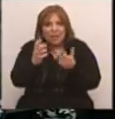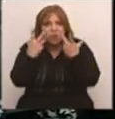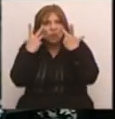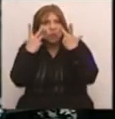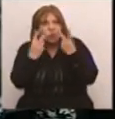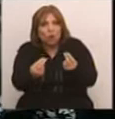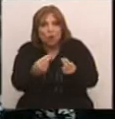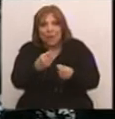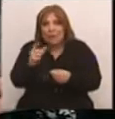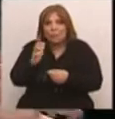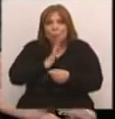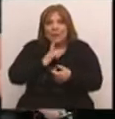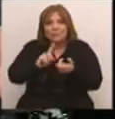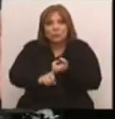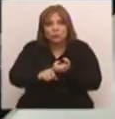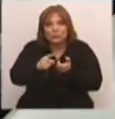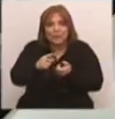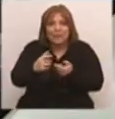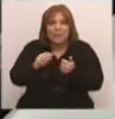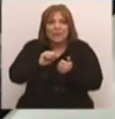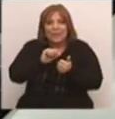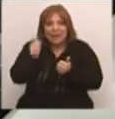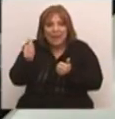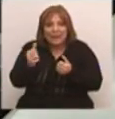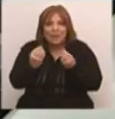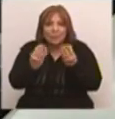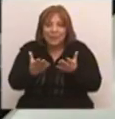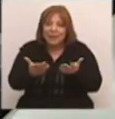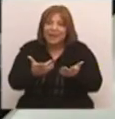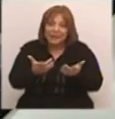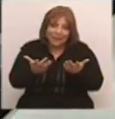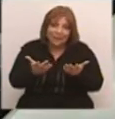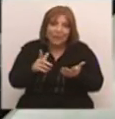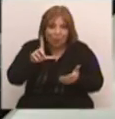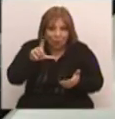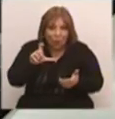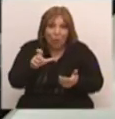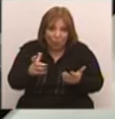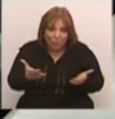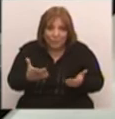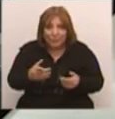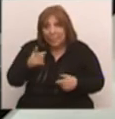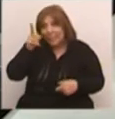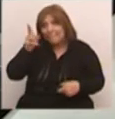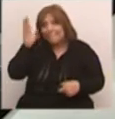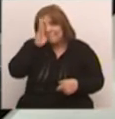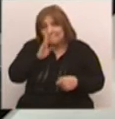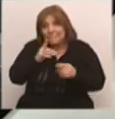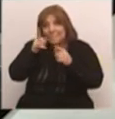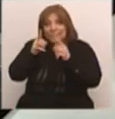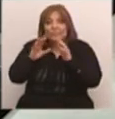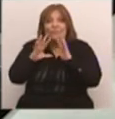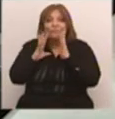Cristina Fernández fuera candidata por el Frente para la Victoria. Sin duda. A ver, el sistema en Brasil es un sistema que